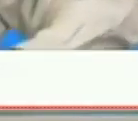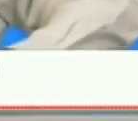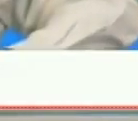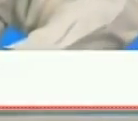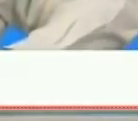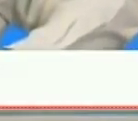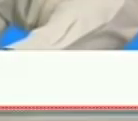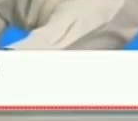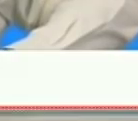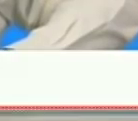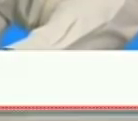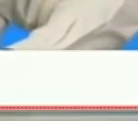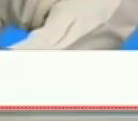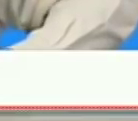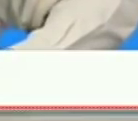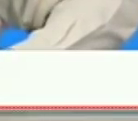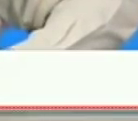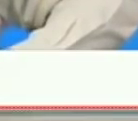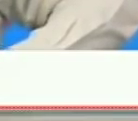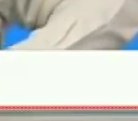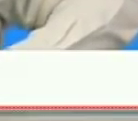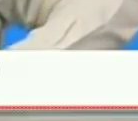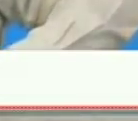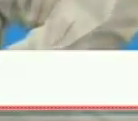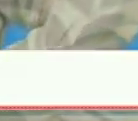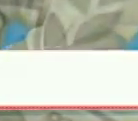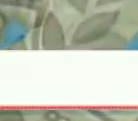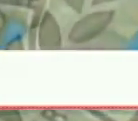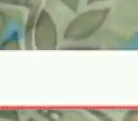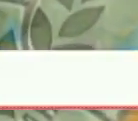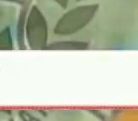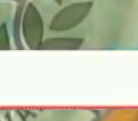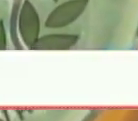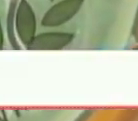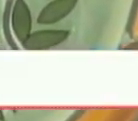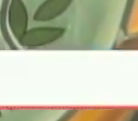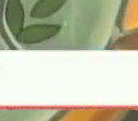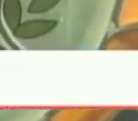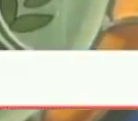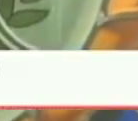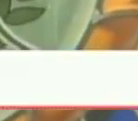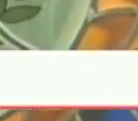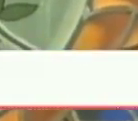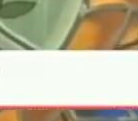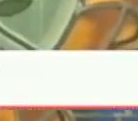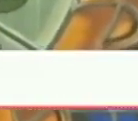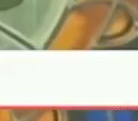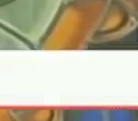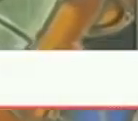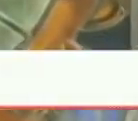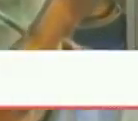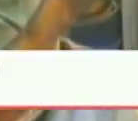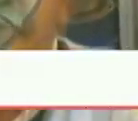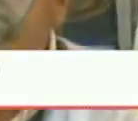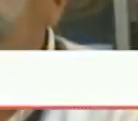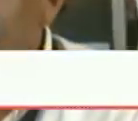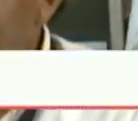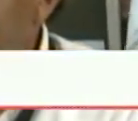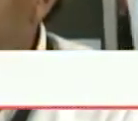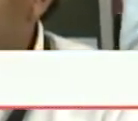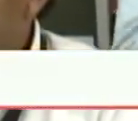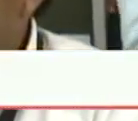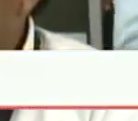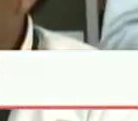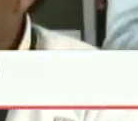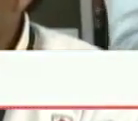América Profunda. Y con esa América Profunda nosotros vamos por siempre y para siempre, en lucha y en victoria.